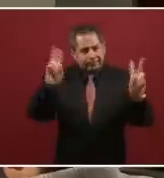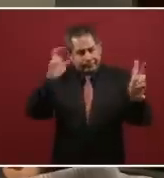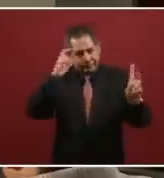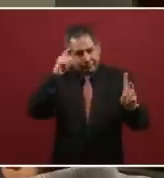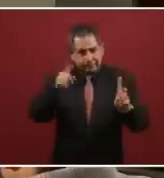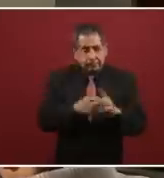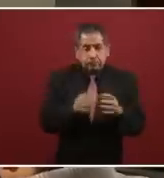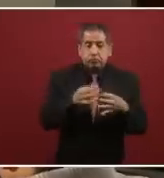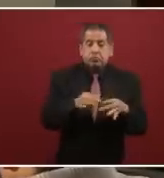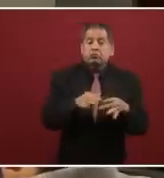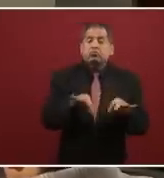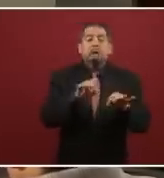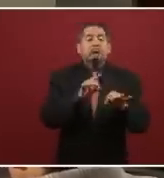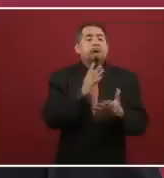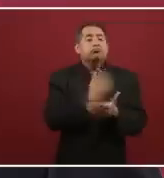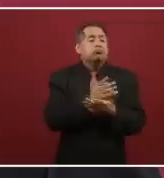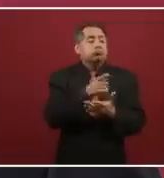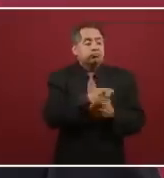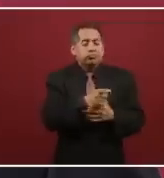hombre.